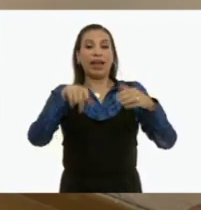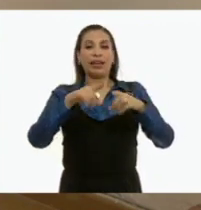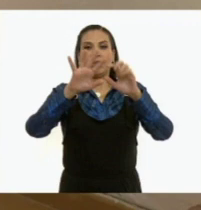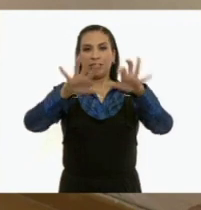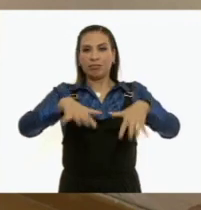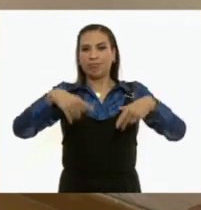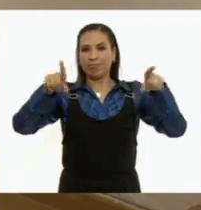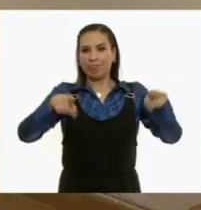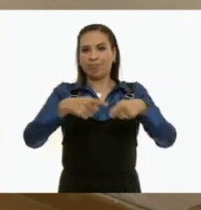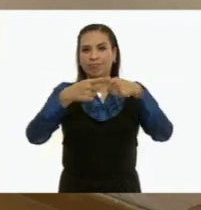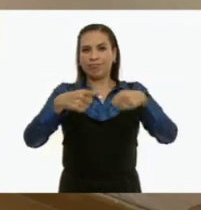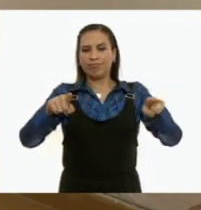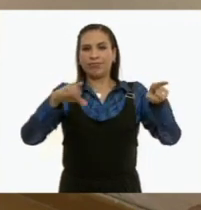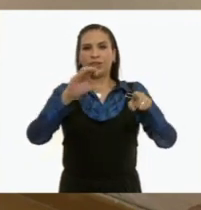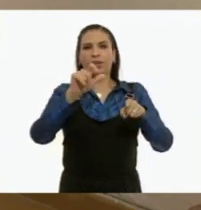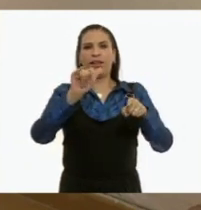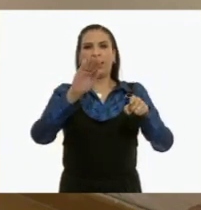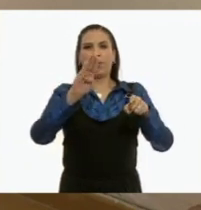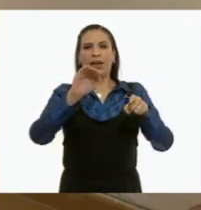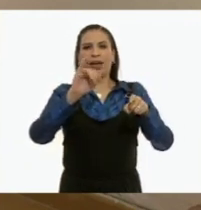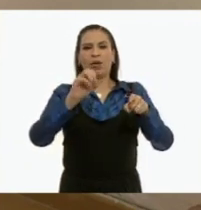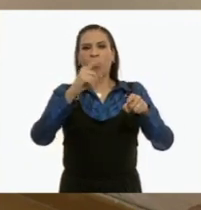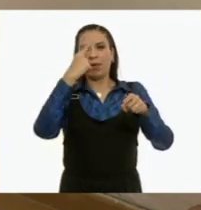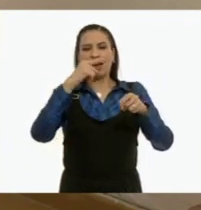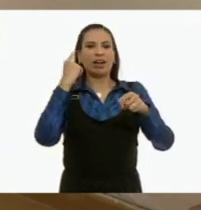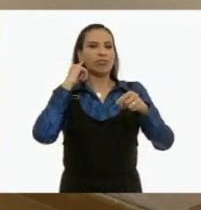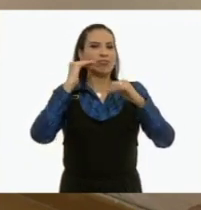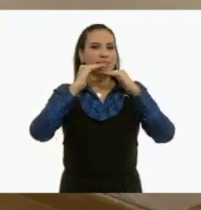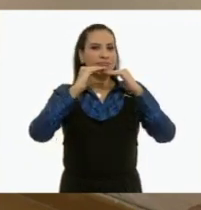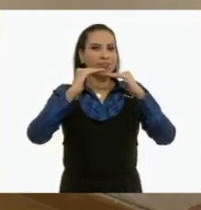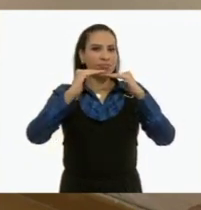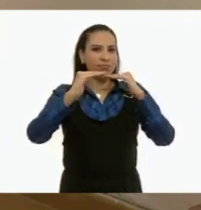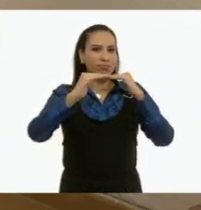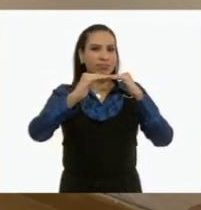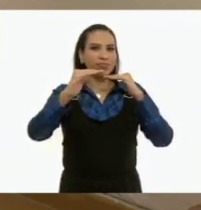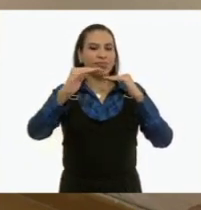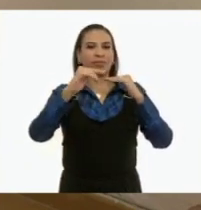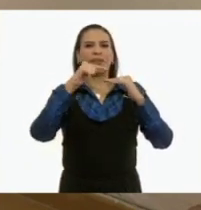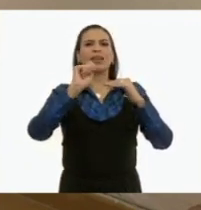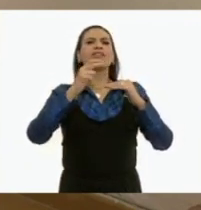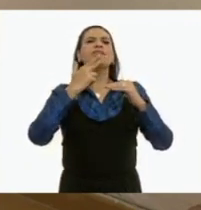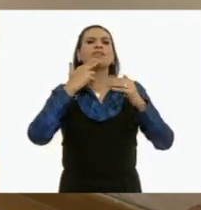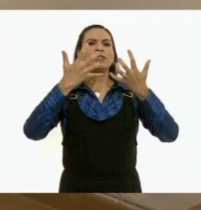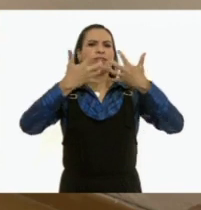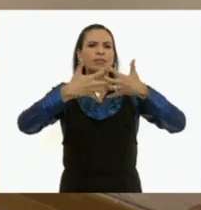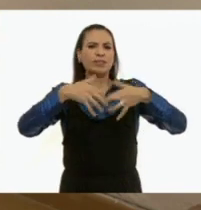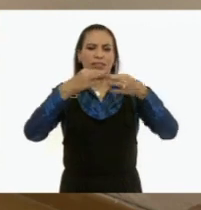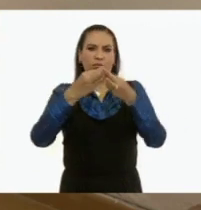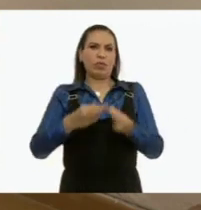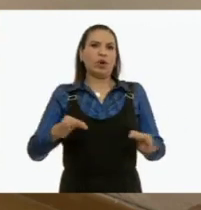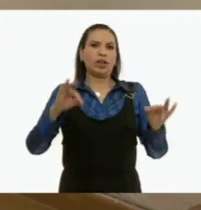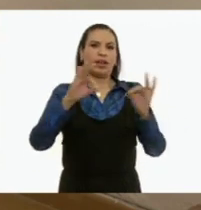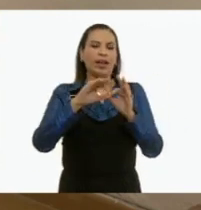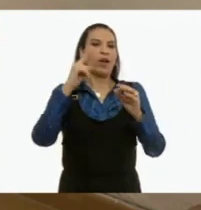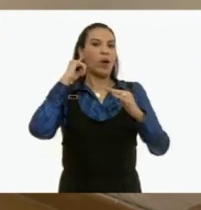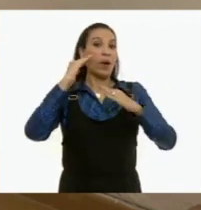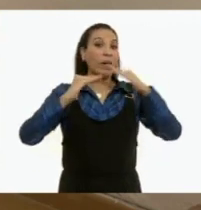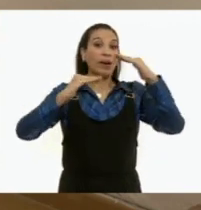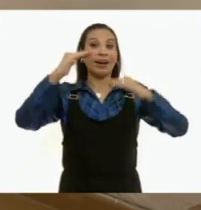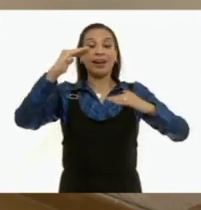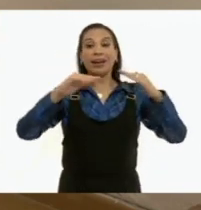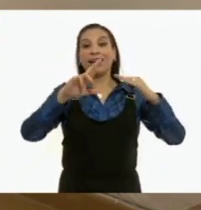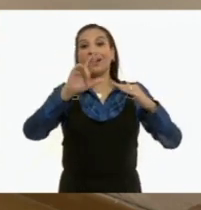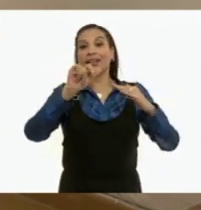el contrabajo es la base de la armonía y también cumple una función muy importante en el ritmo.